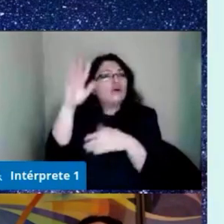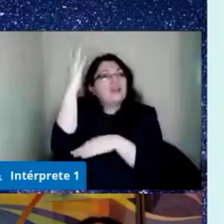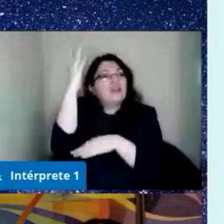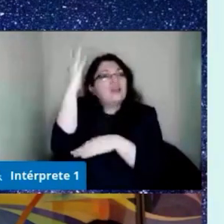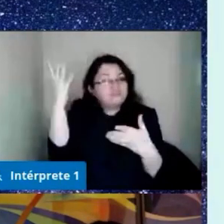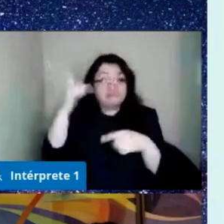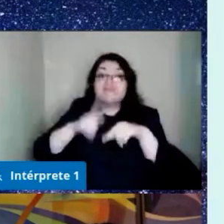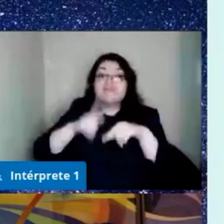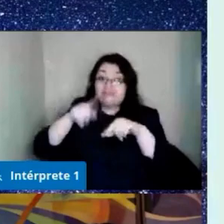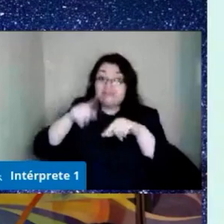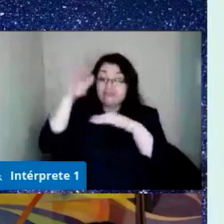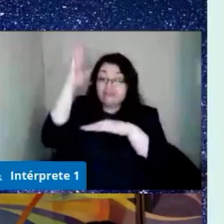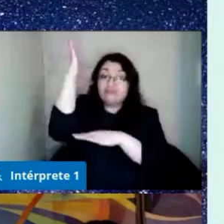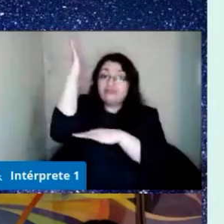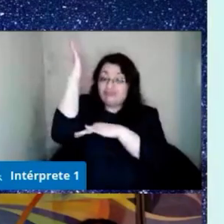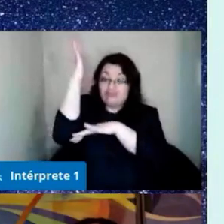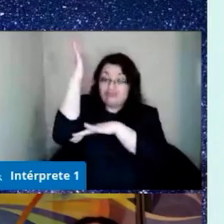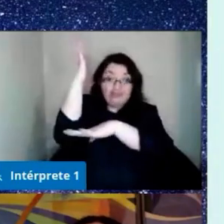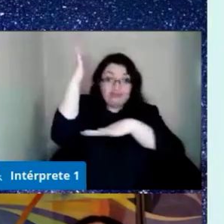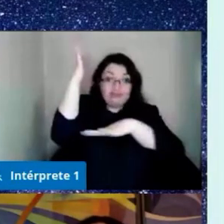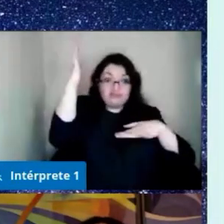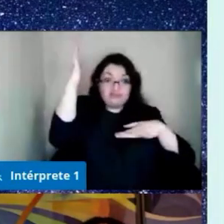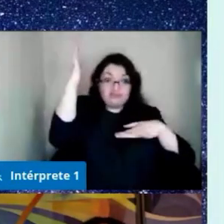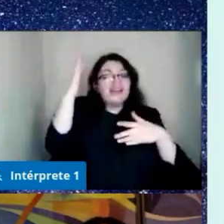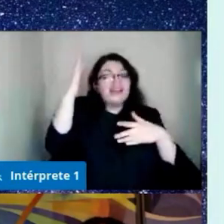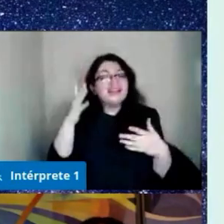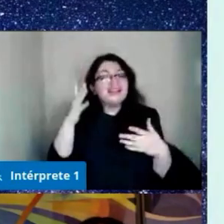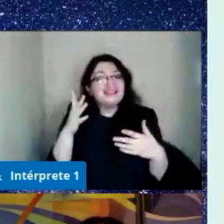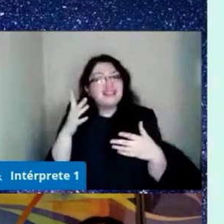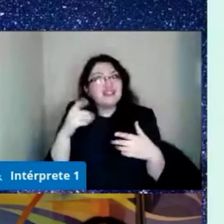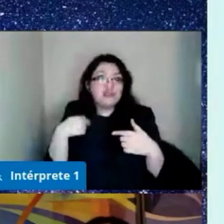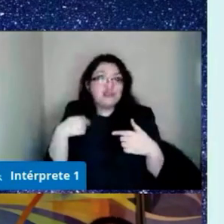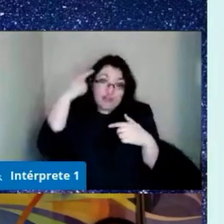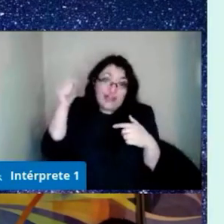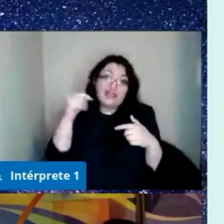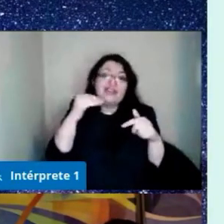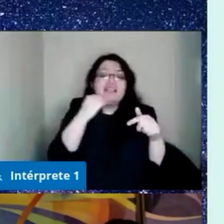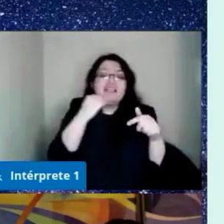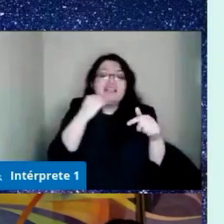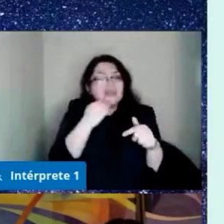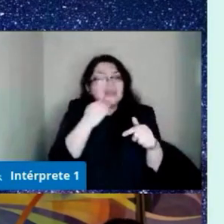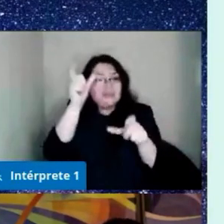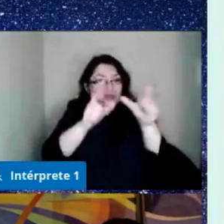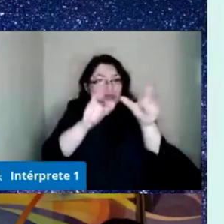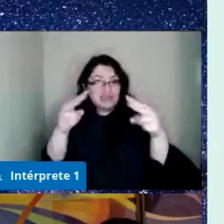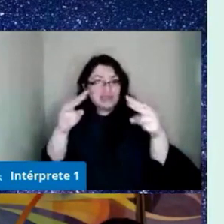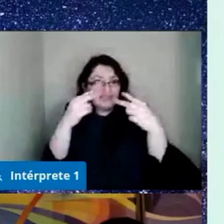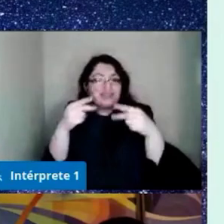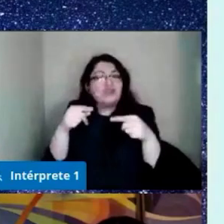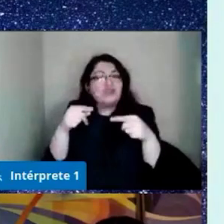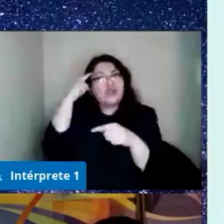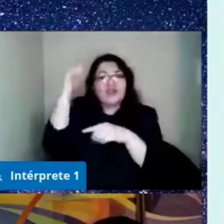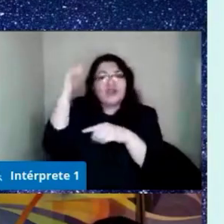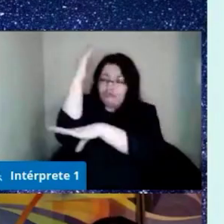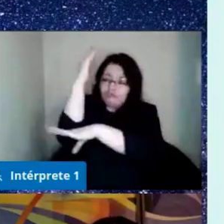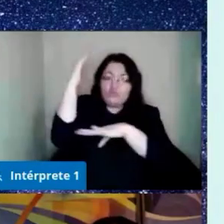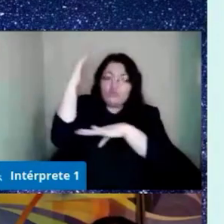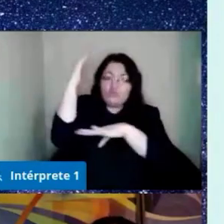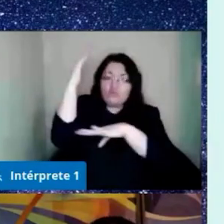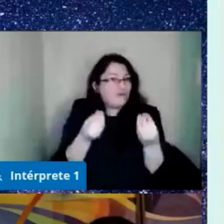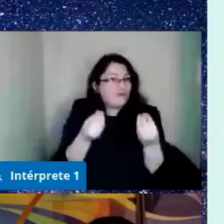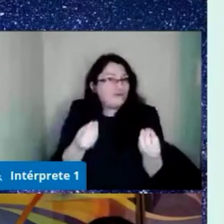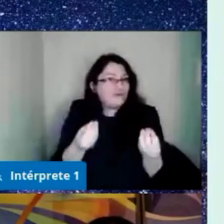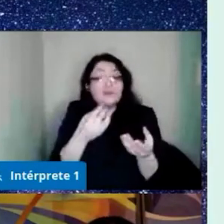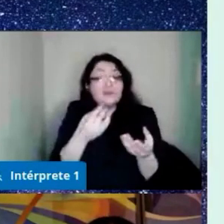mi juicio también, y yo creo que a varios de los que nos están escuchando, también es bastante fértil. Porque, como sabrán, acá en